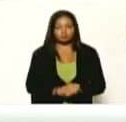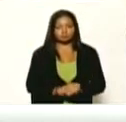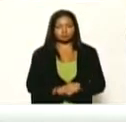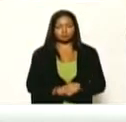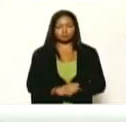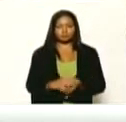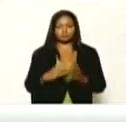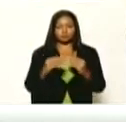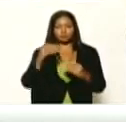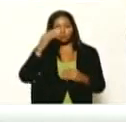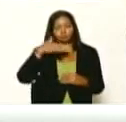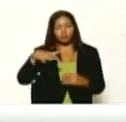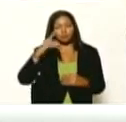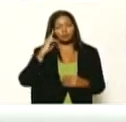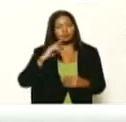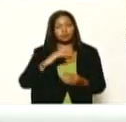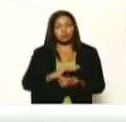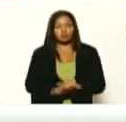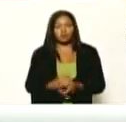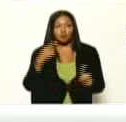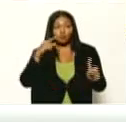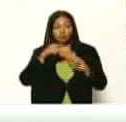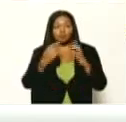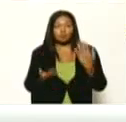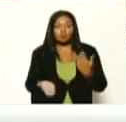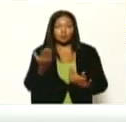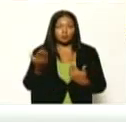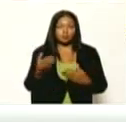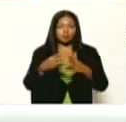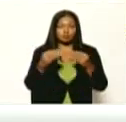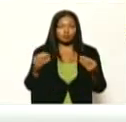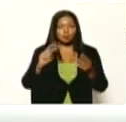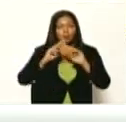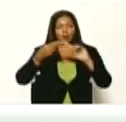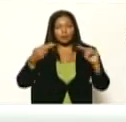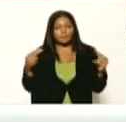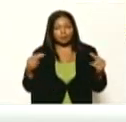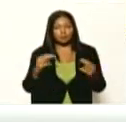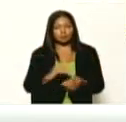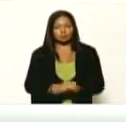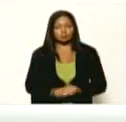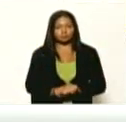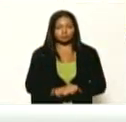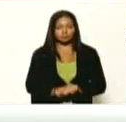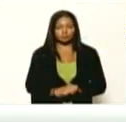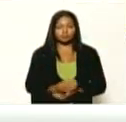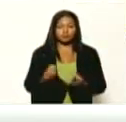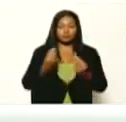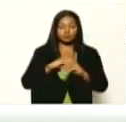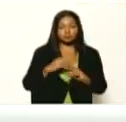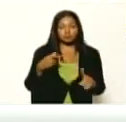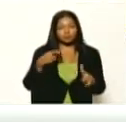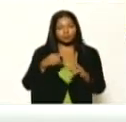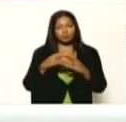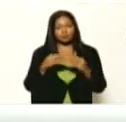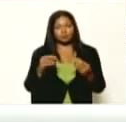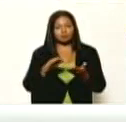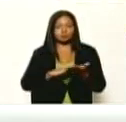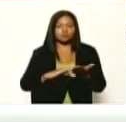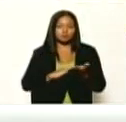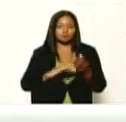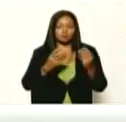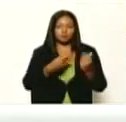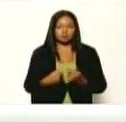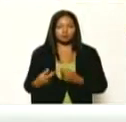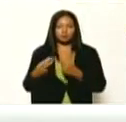pueblo bolivariano. Hay un objetivo muy importante para la paz y para consolidar el camino de la recuperación